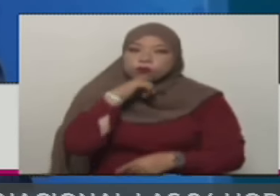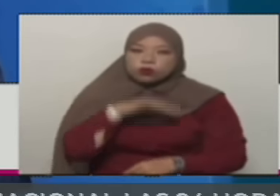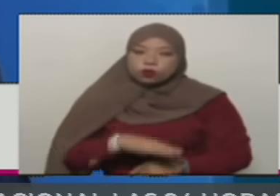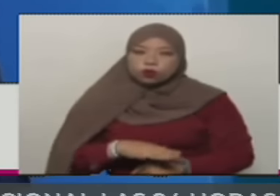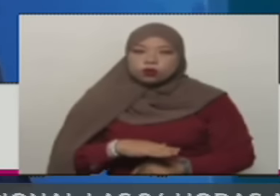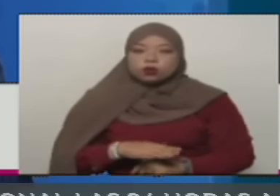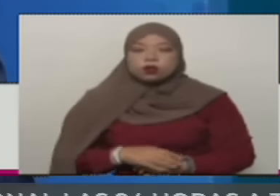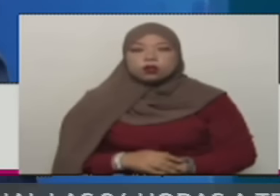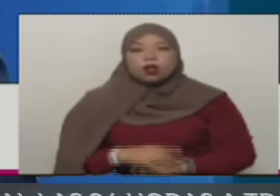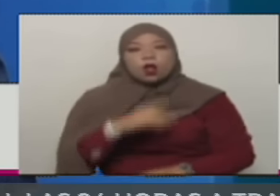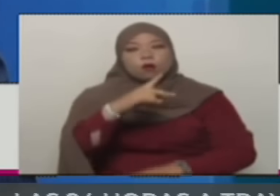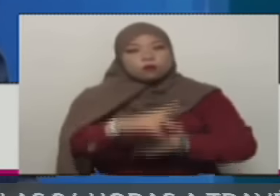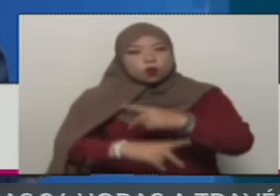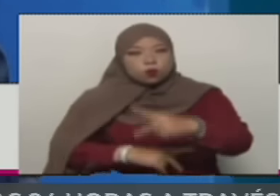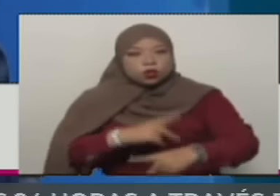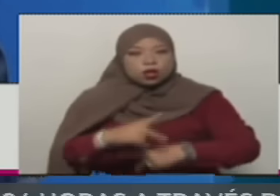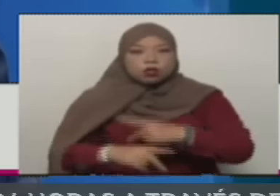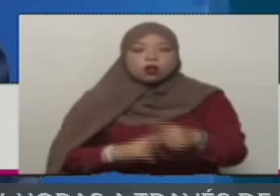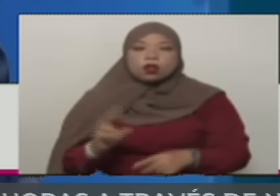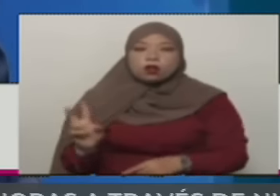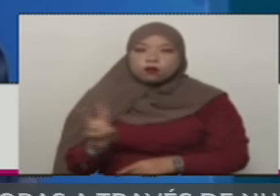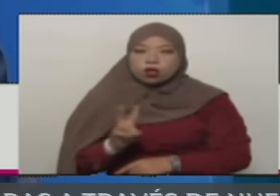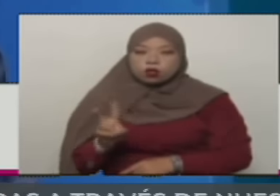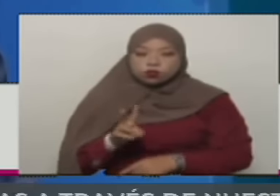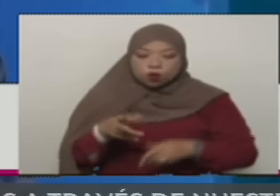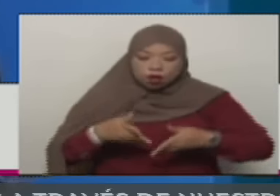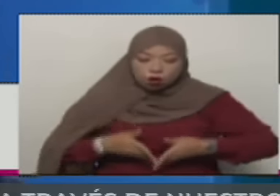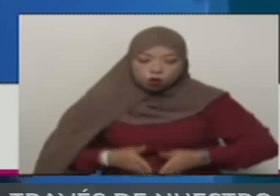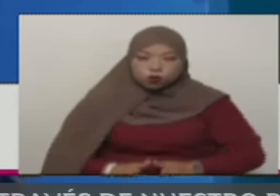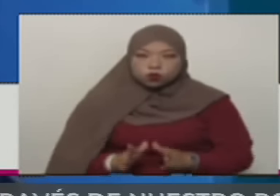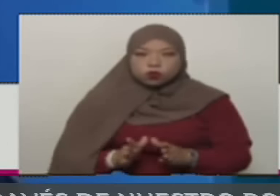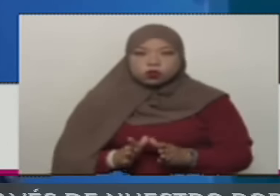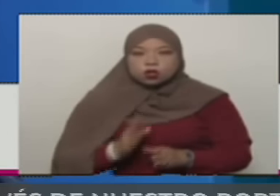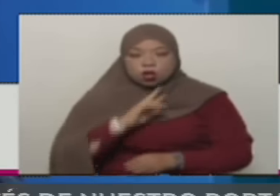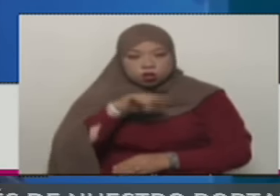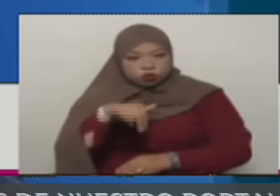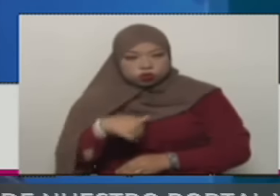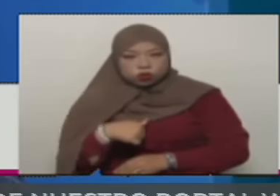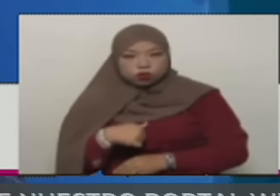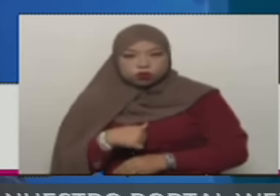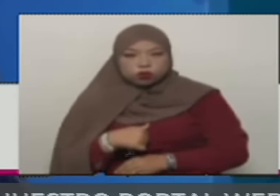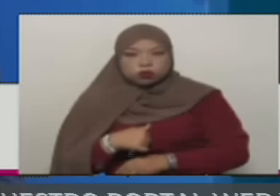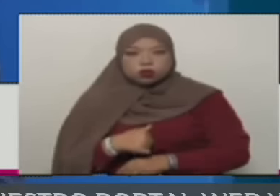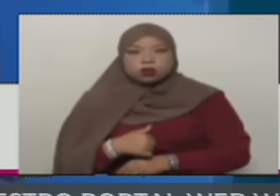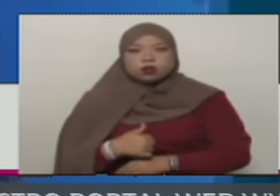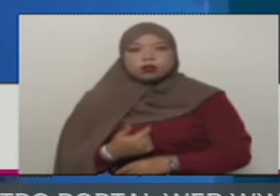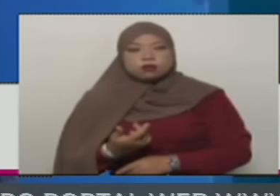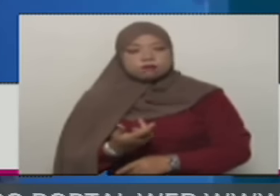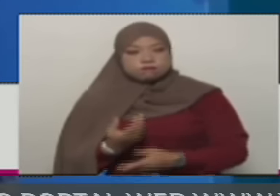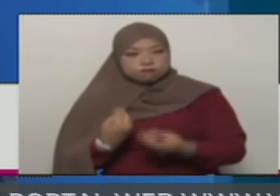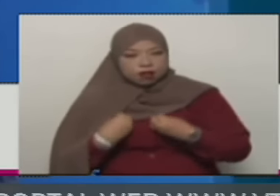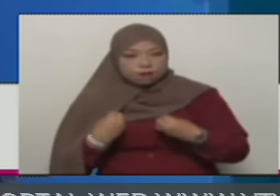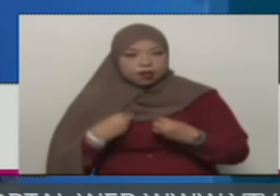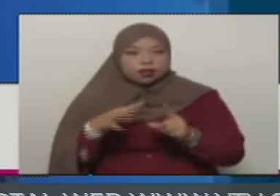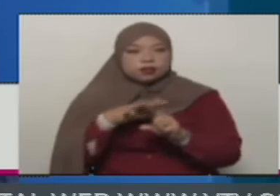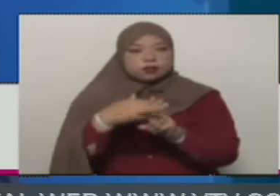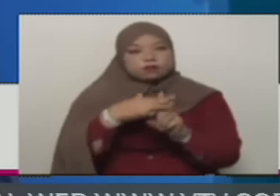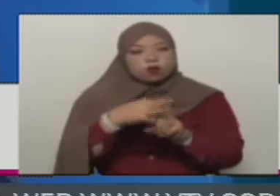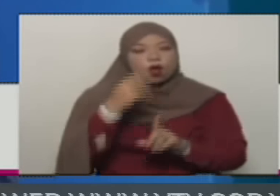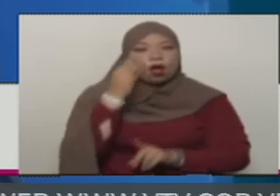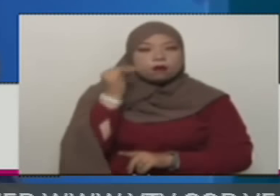por lo menos el proceso histórico de Venezuela nació de nosotros mismos, ha vivido